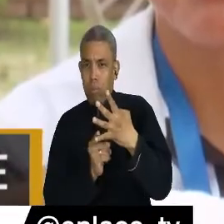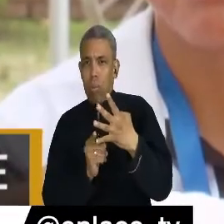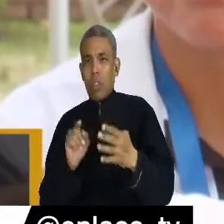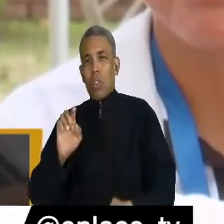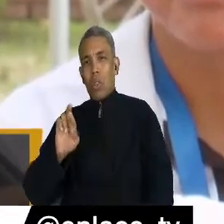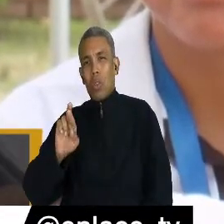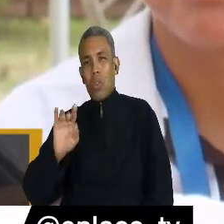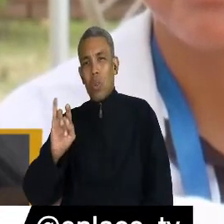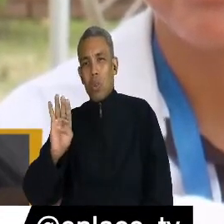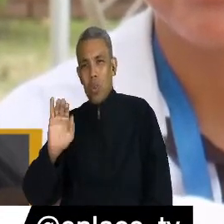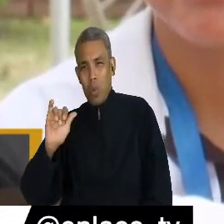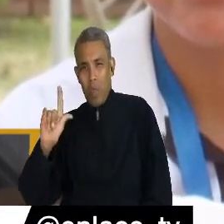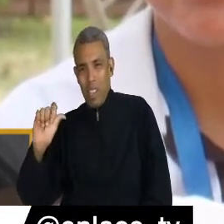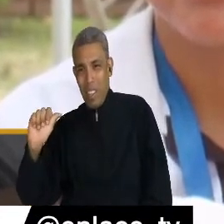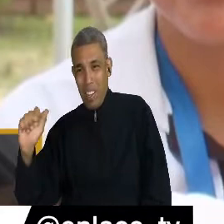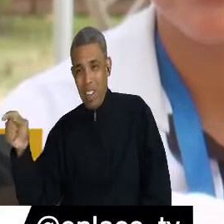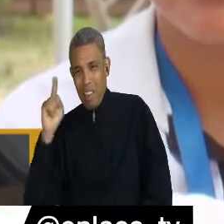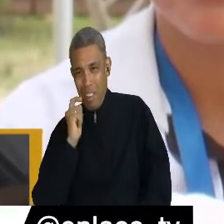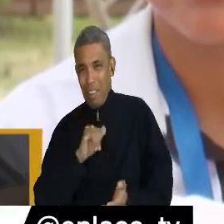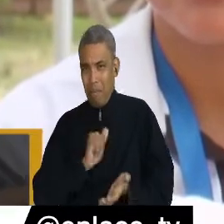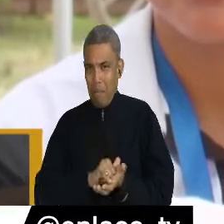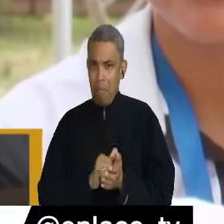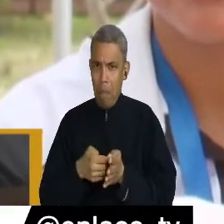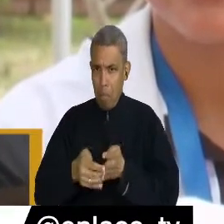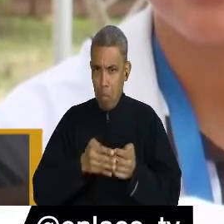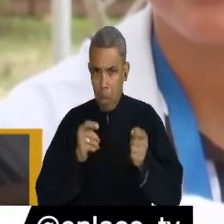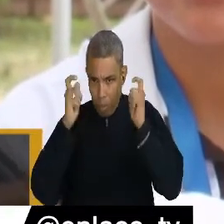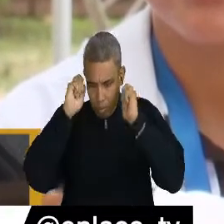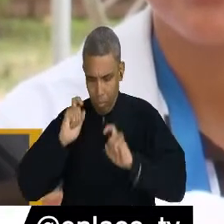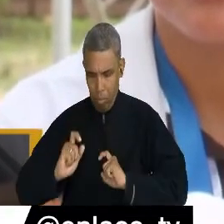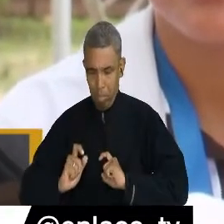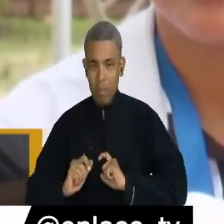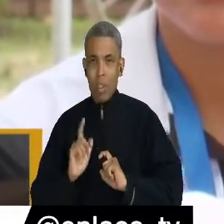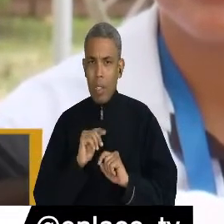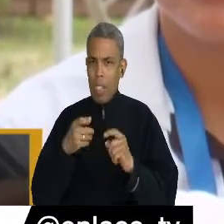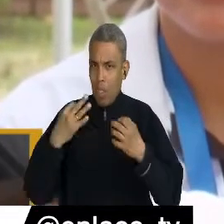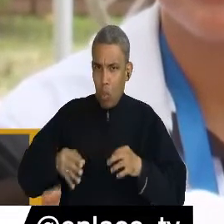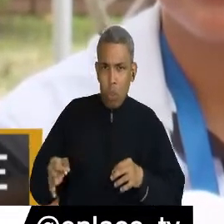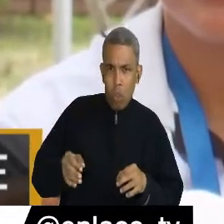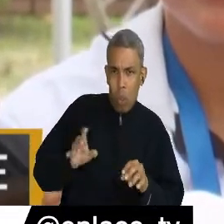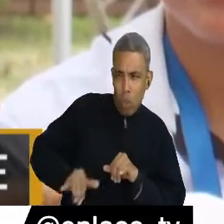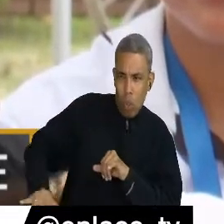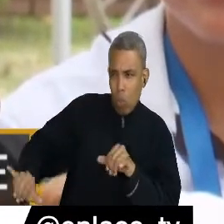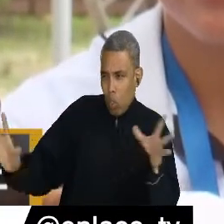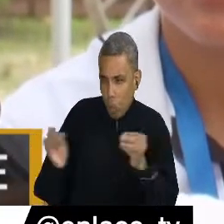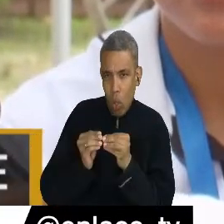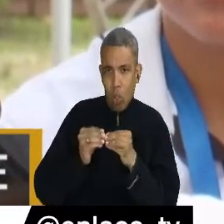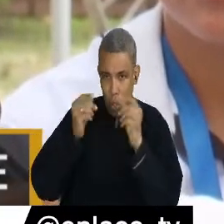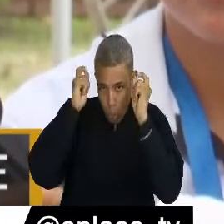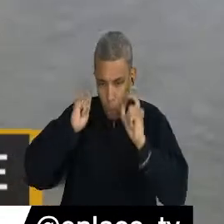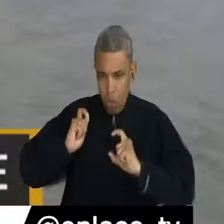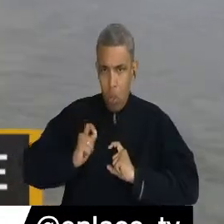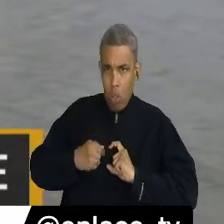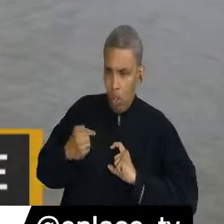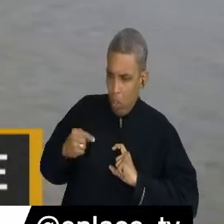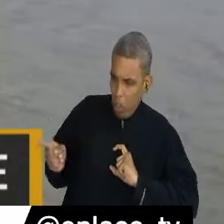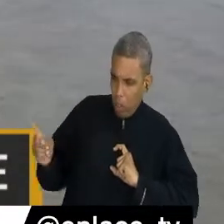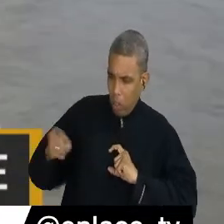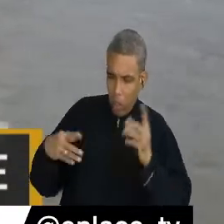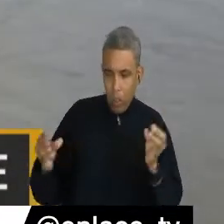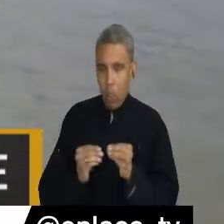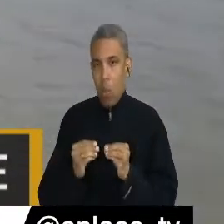el bronce en la maratón, y con las medallas que sostuvieron con toda la selección Colombia, obtuvimos el tercer puesto.